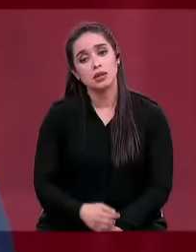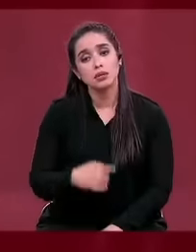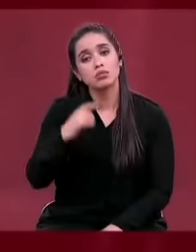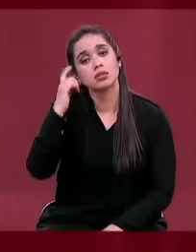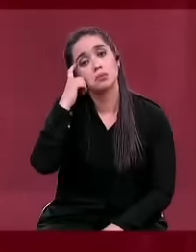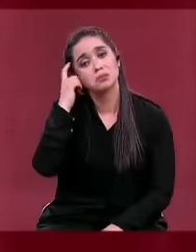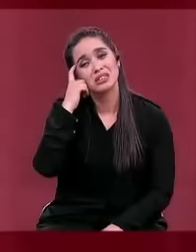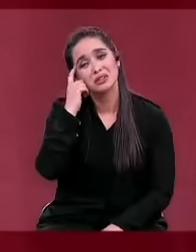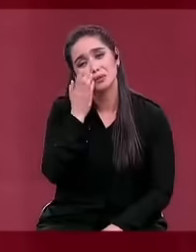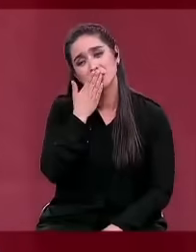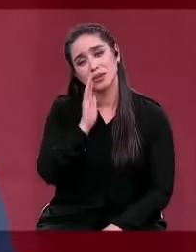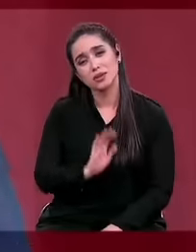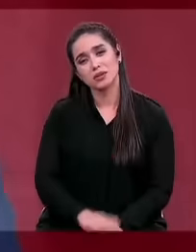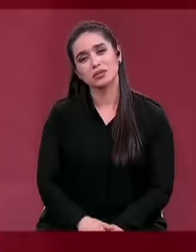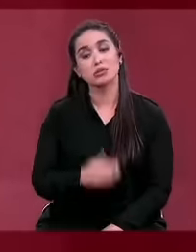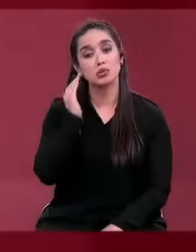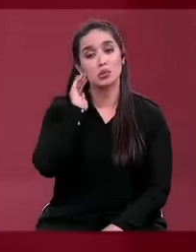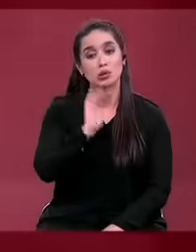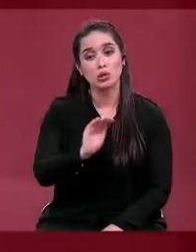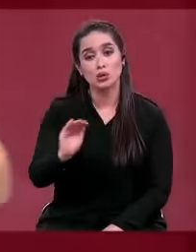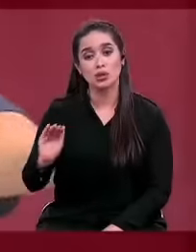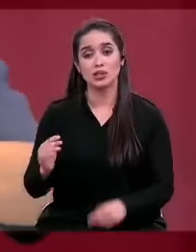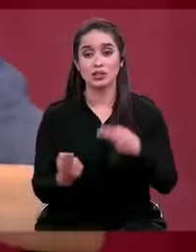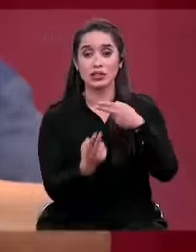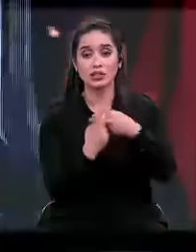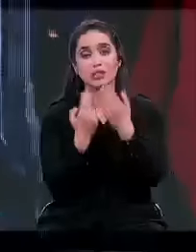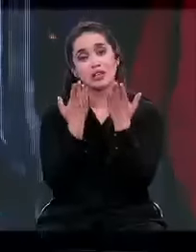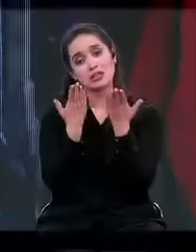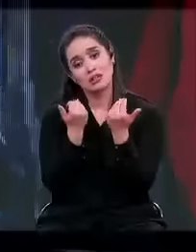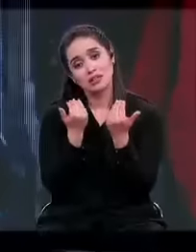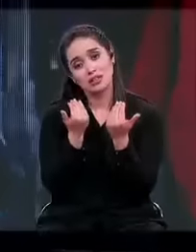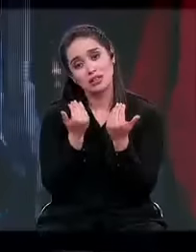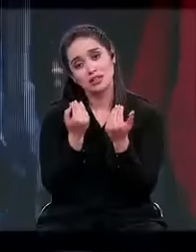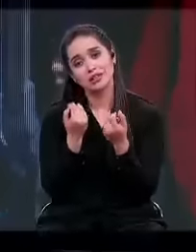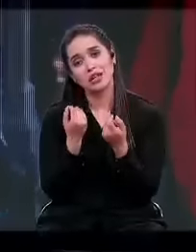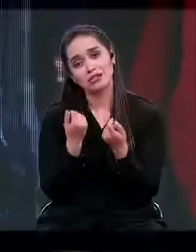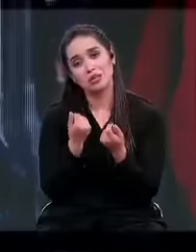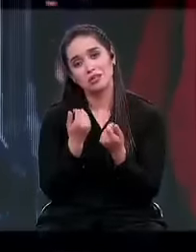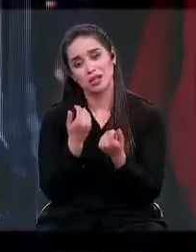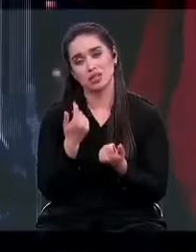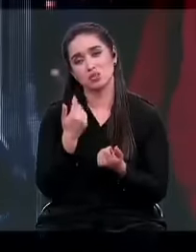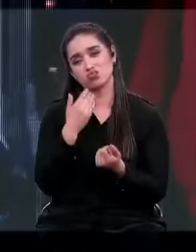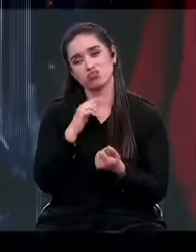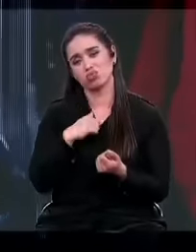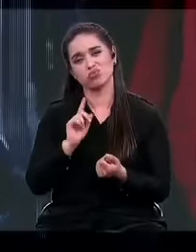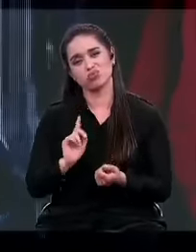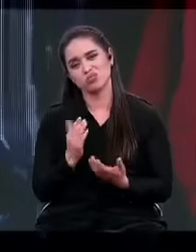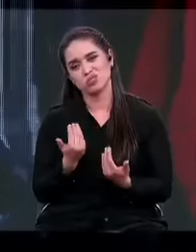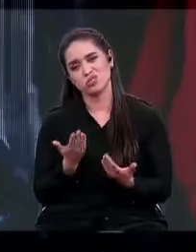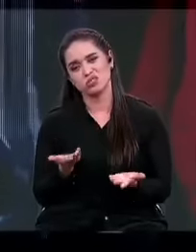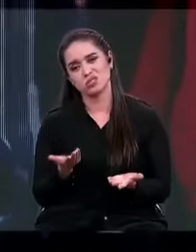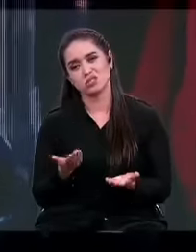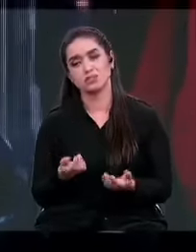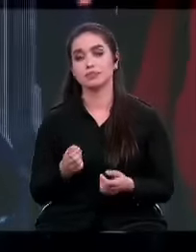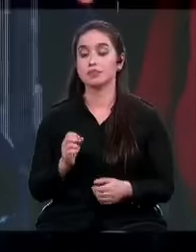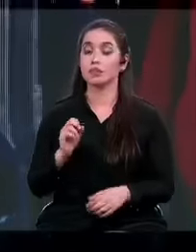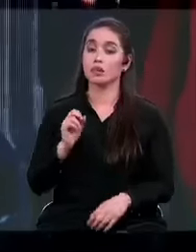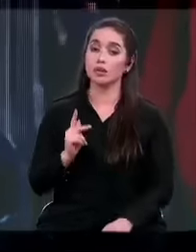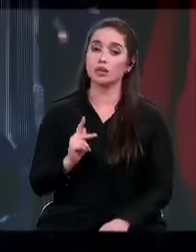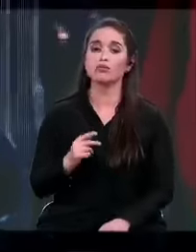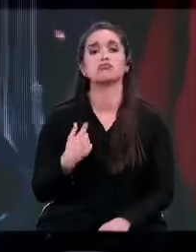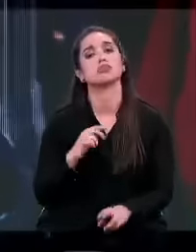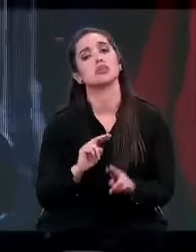pensándolo bien, los niñitos de la Teletón lo necesitan más que yo. Mi amor. Muy bien. Ya. ¿Qué hago?